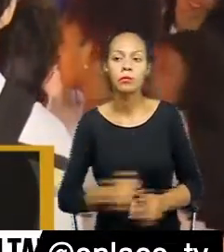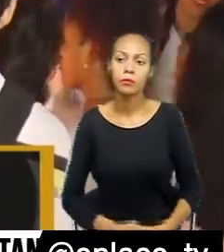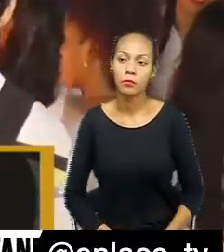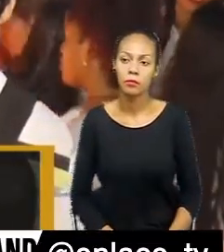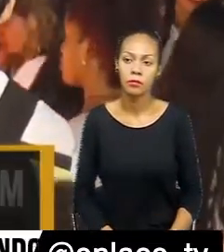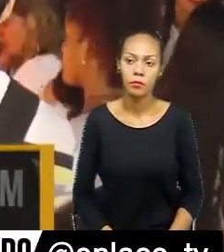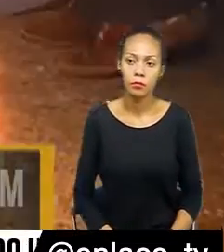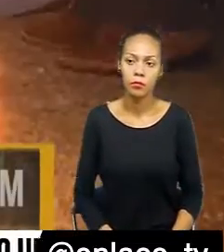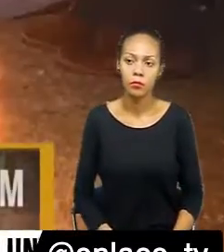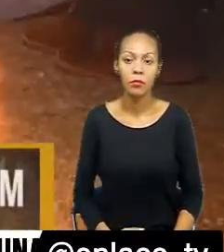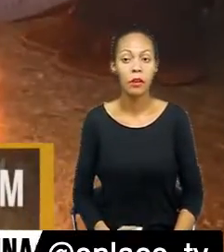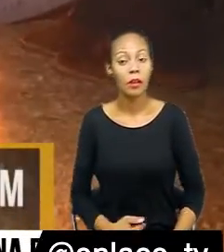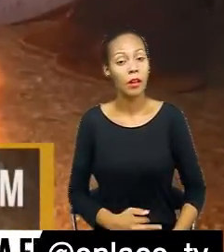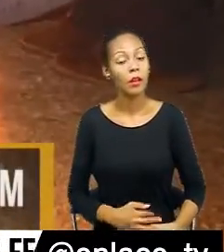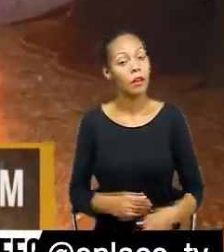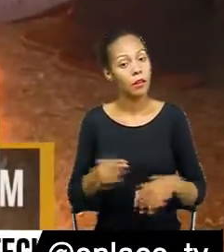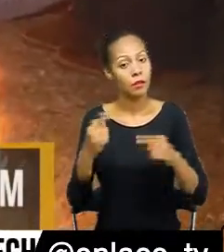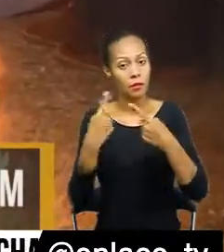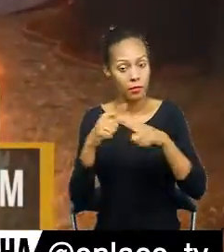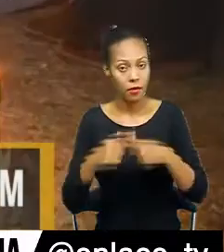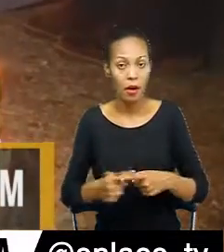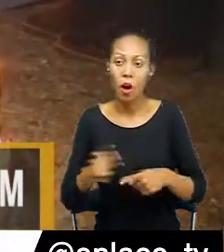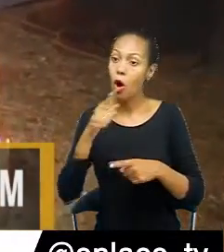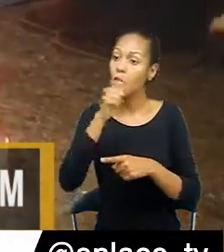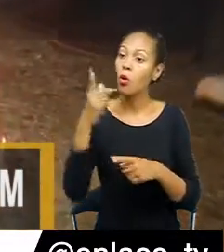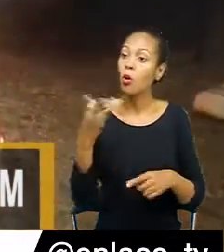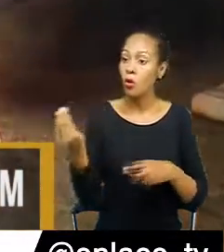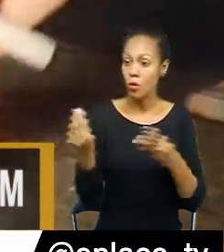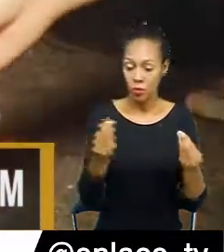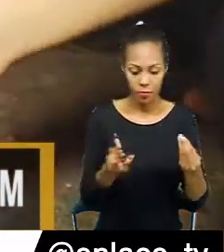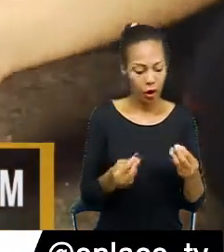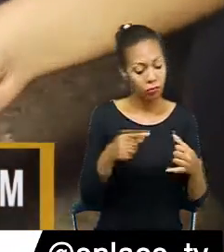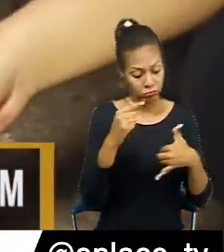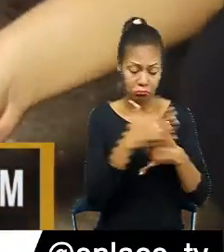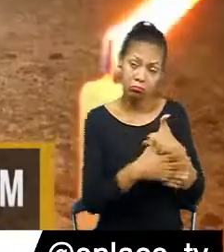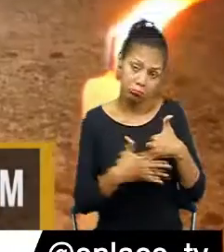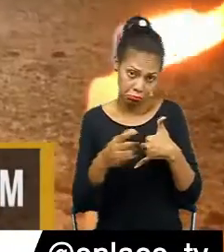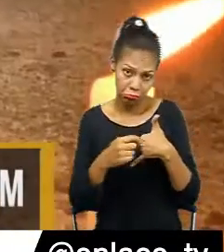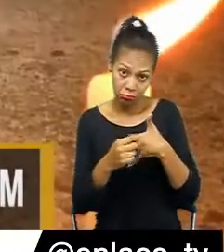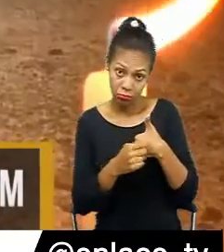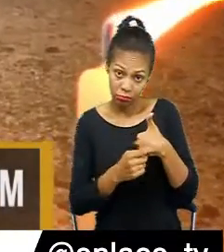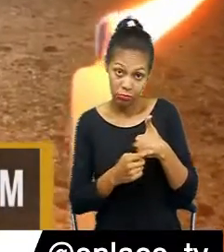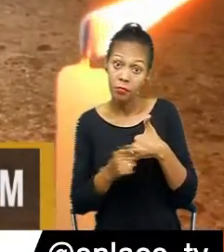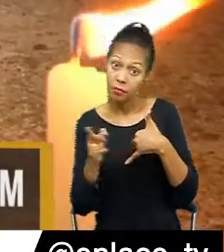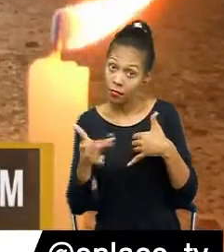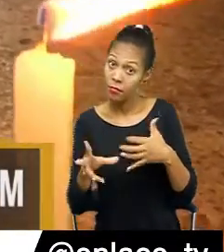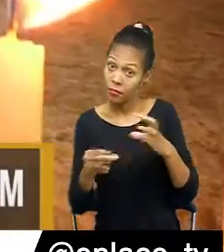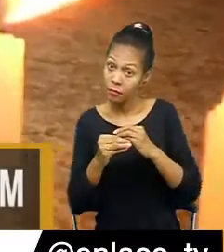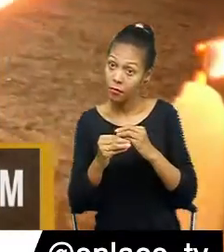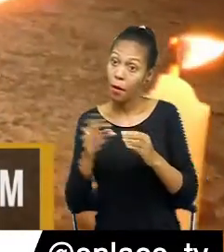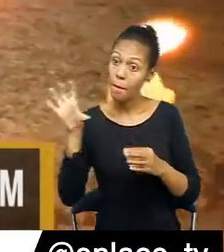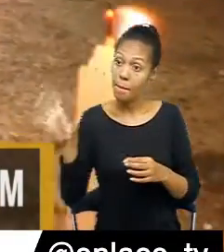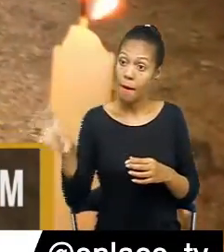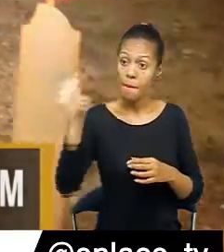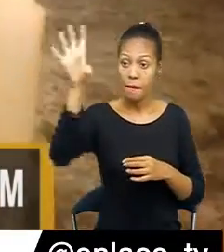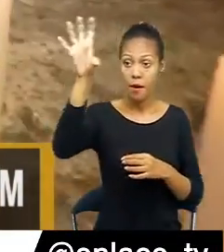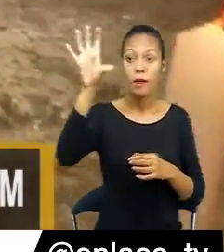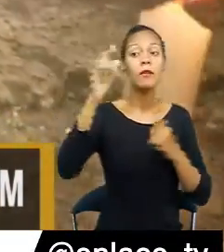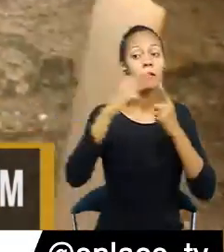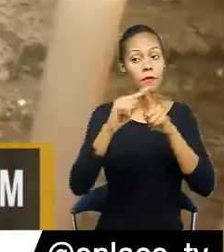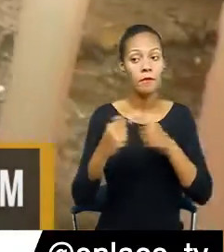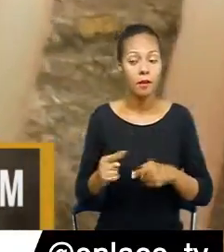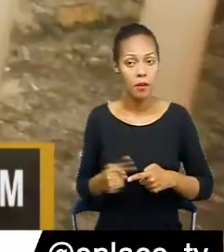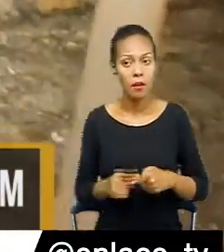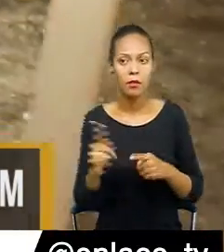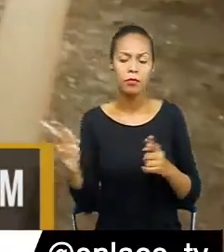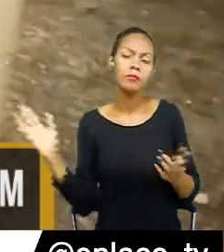diferentes organizaciones nacionales e internacionales, así como embajadas que creen en los procesos que adelantan en Barranca Bermeja como rechazo a la violencia